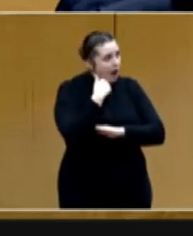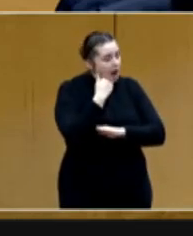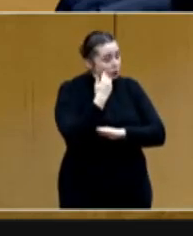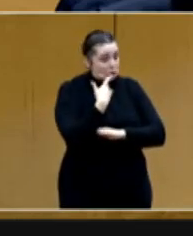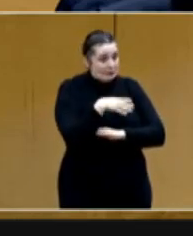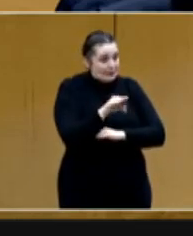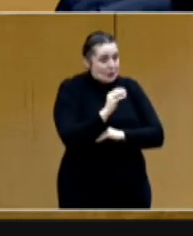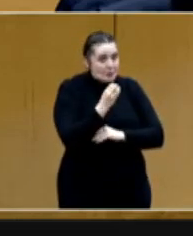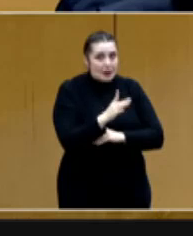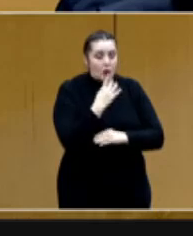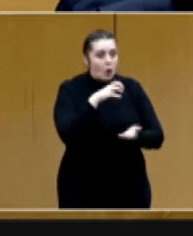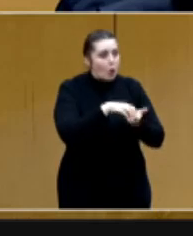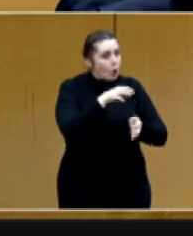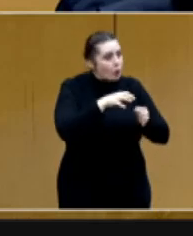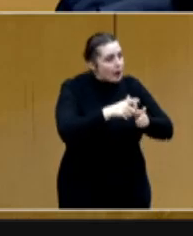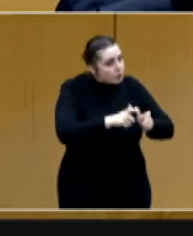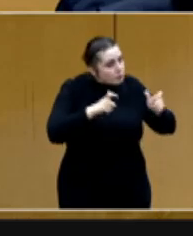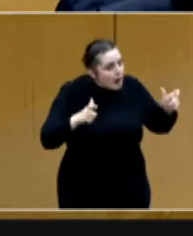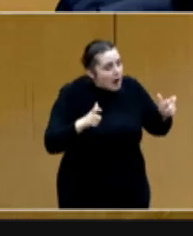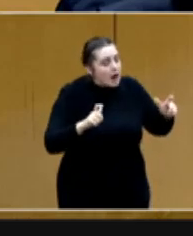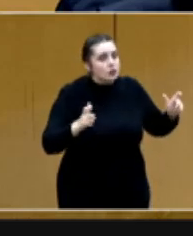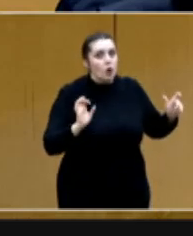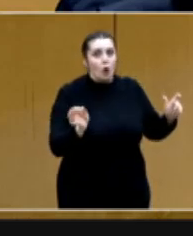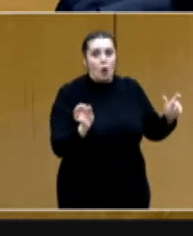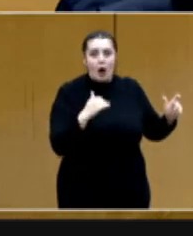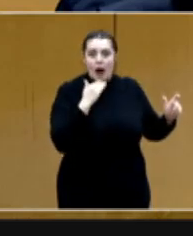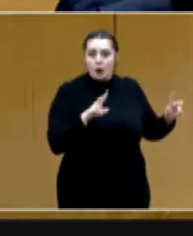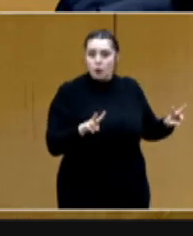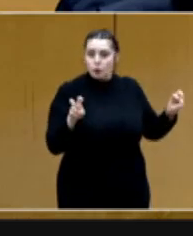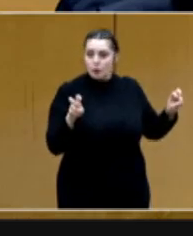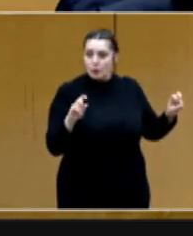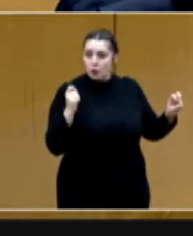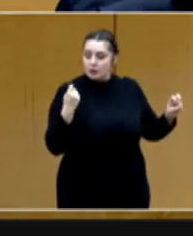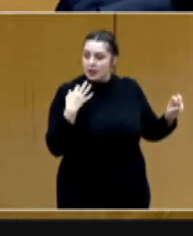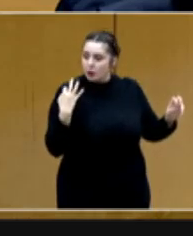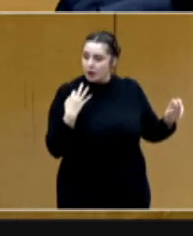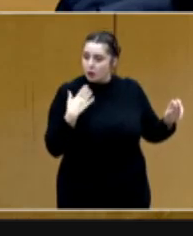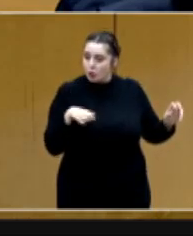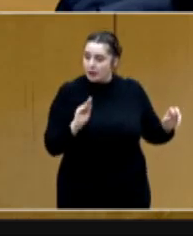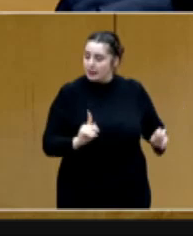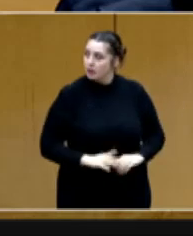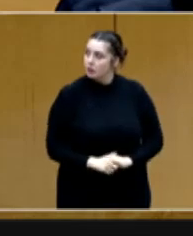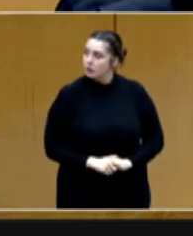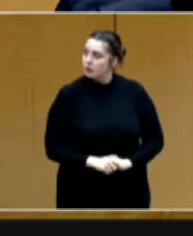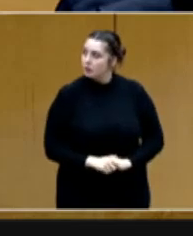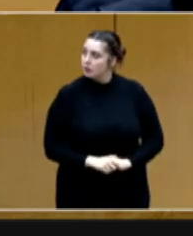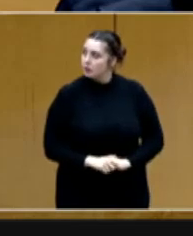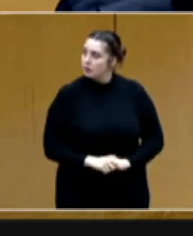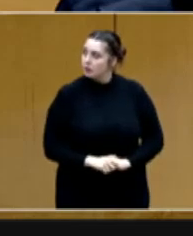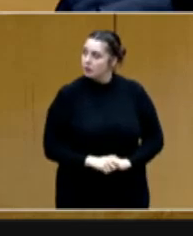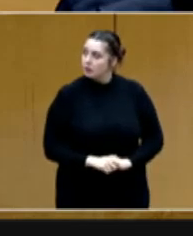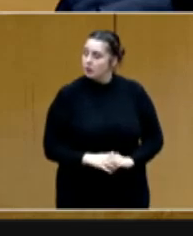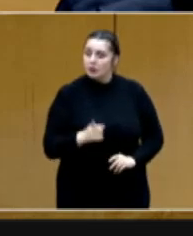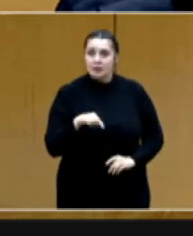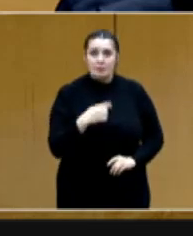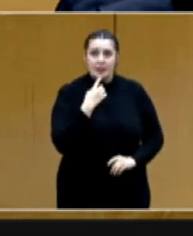más juzgados o qué algo nuevo que me dio no sé Y luego también ha dicho